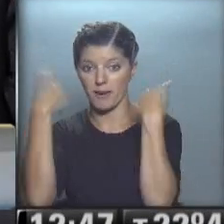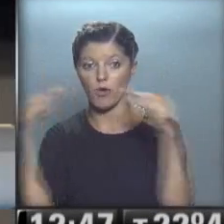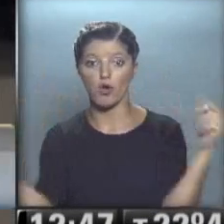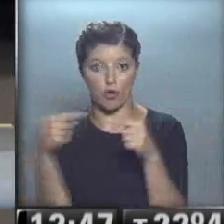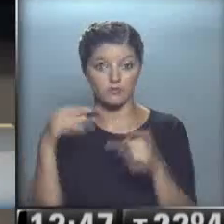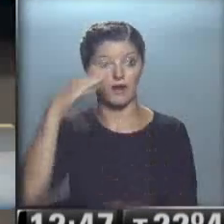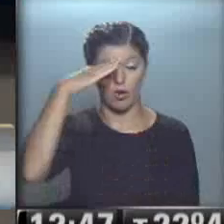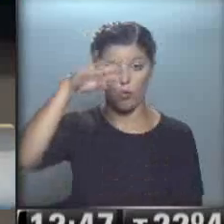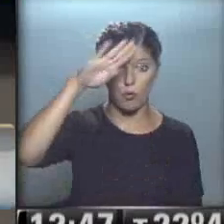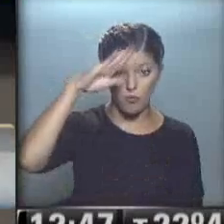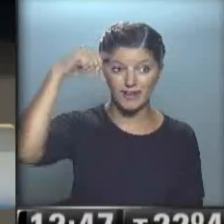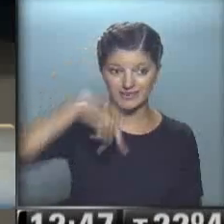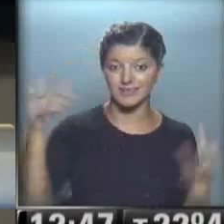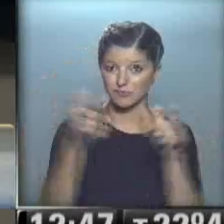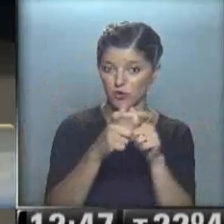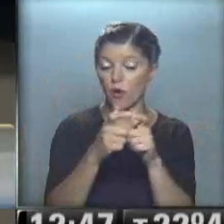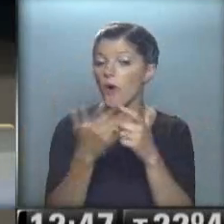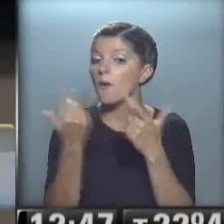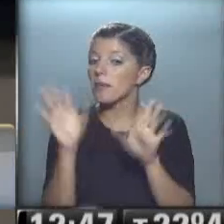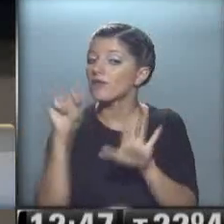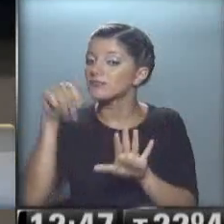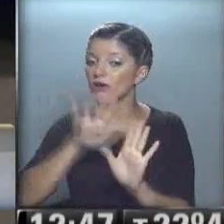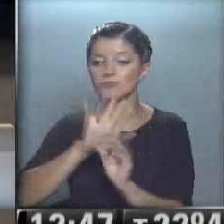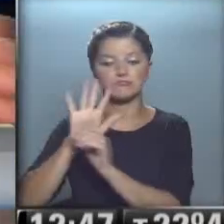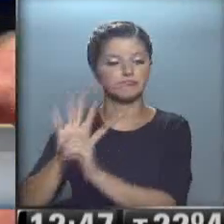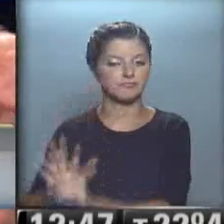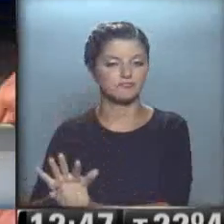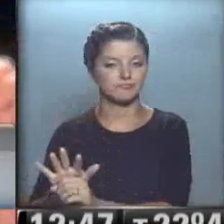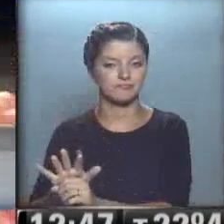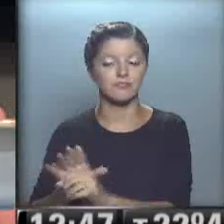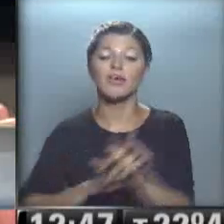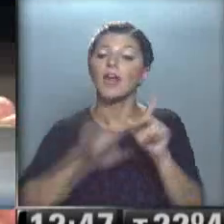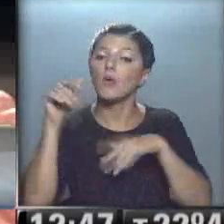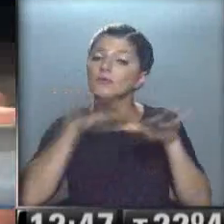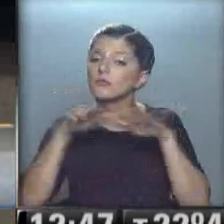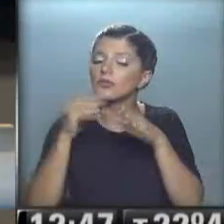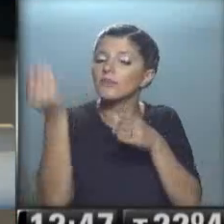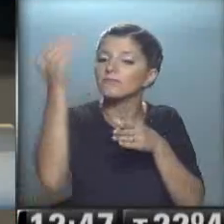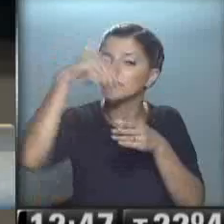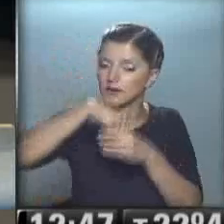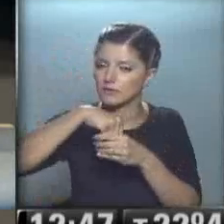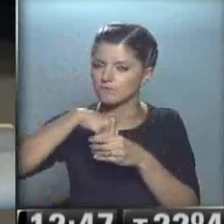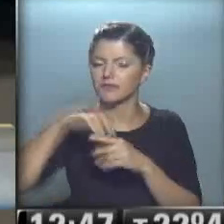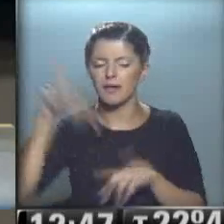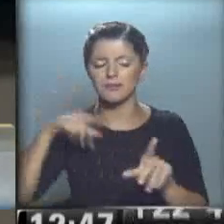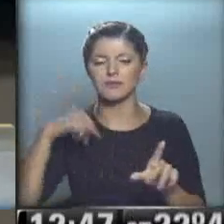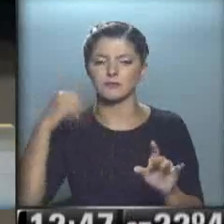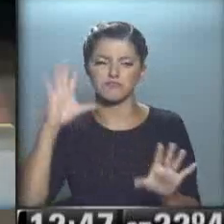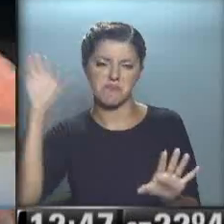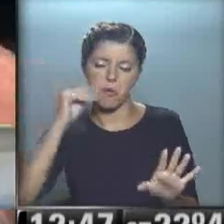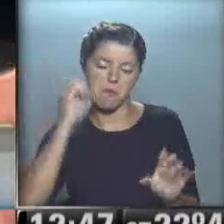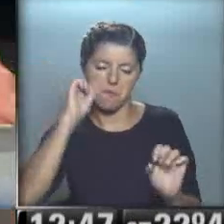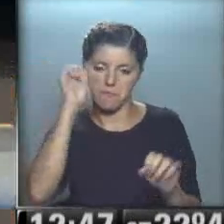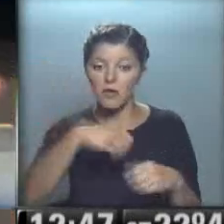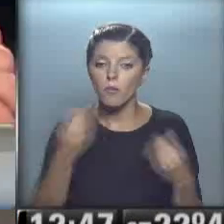quedan hoy por hoy en un lugar casi marginal y pequeñas cosas de integración que que a veces no no prestamos tanta atención Pero